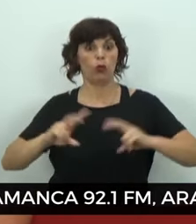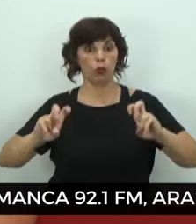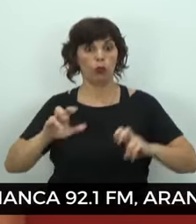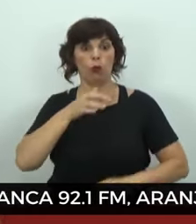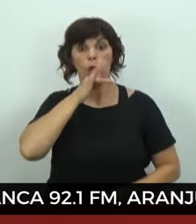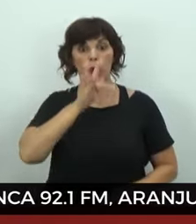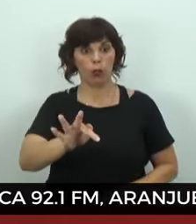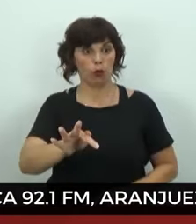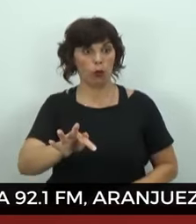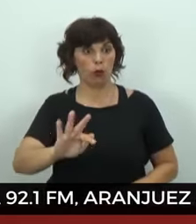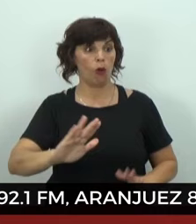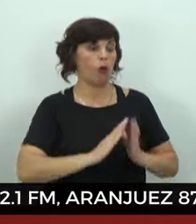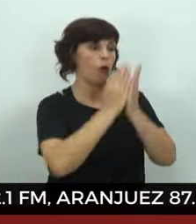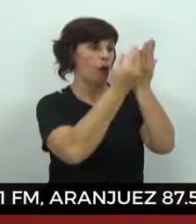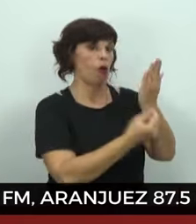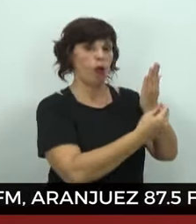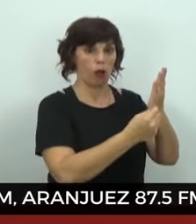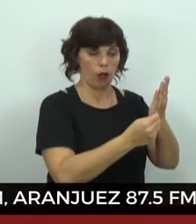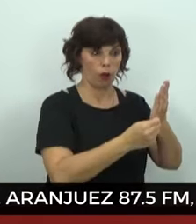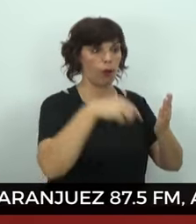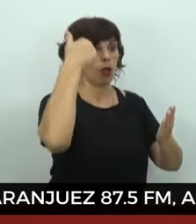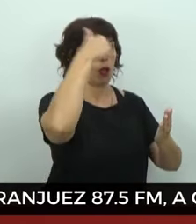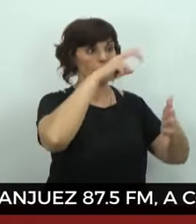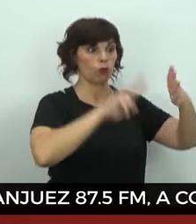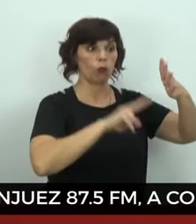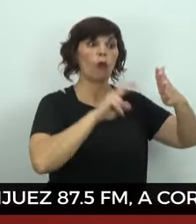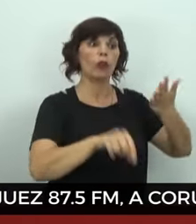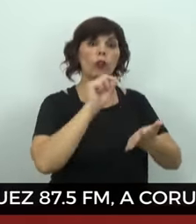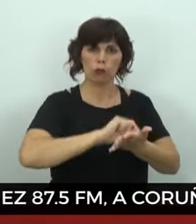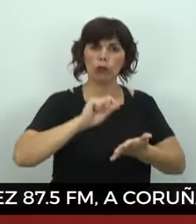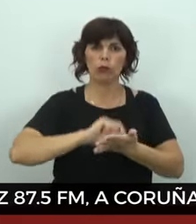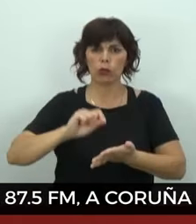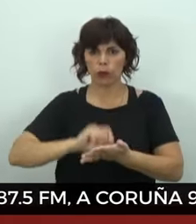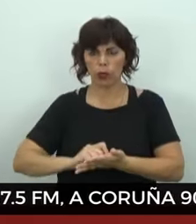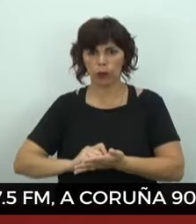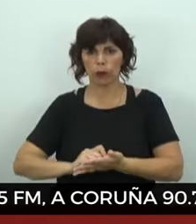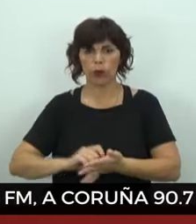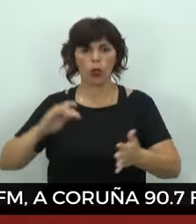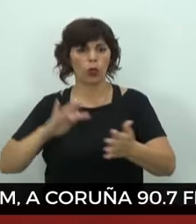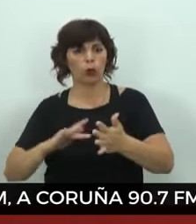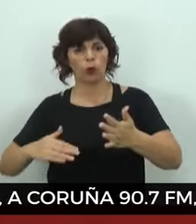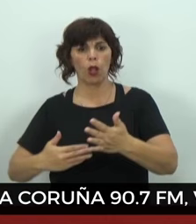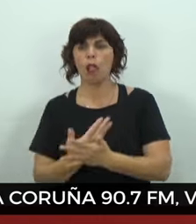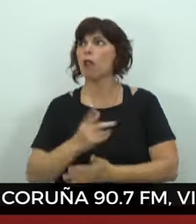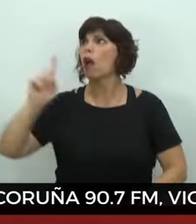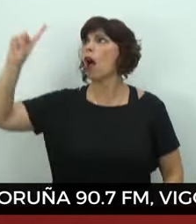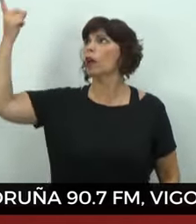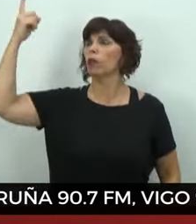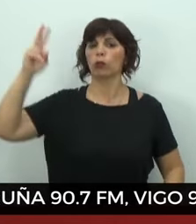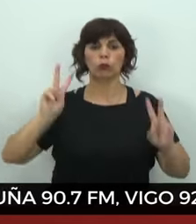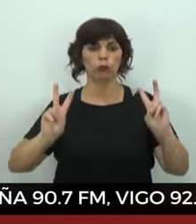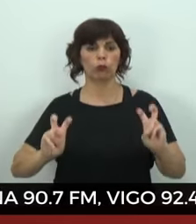Ezequiel. Él dijo, iba a venir el día donde Dios iba a abrir un pacto con nosotros.